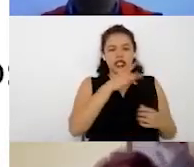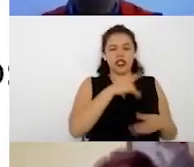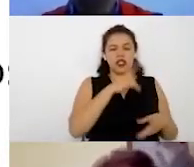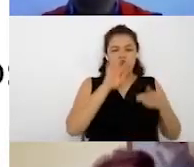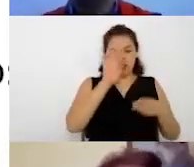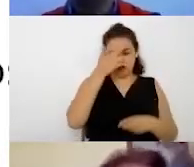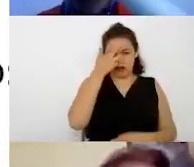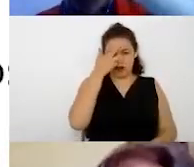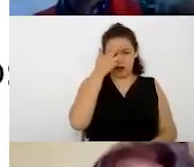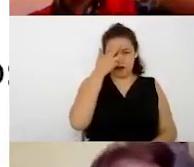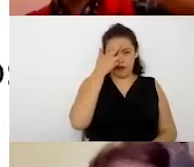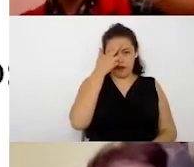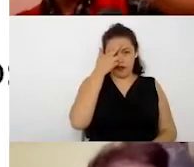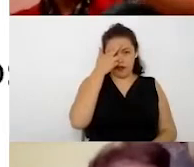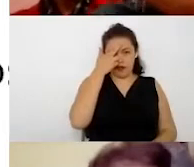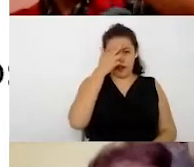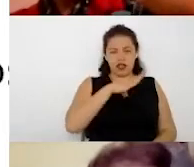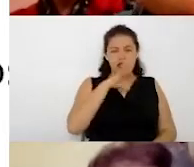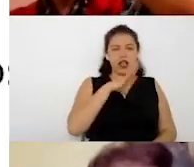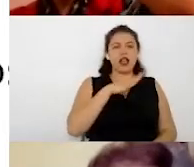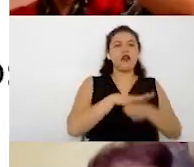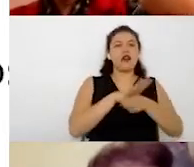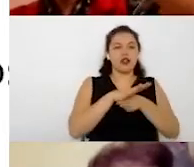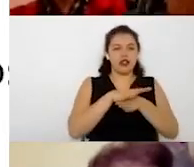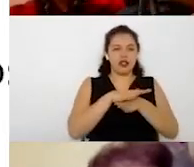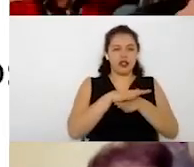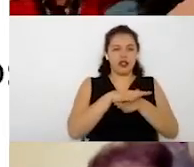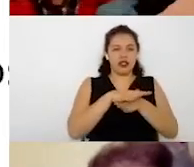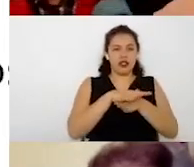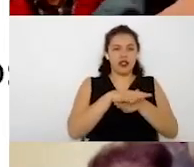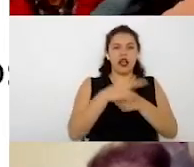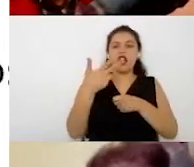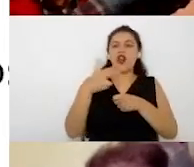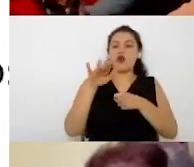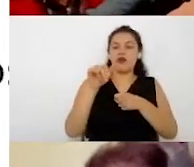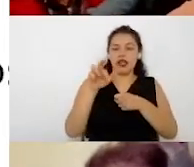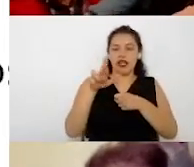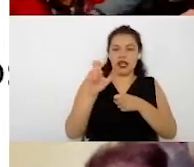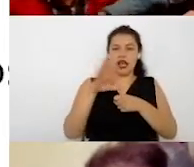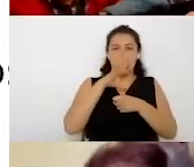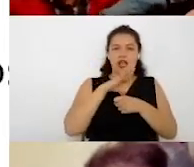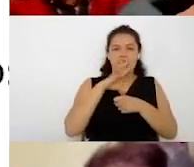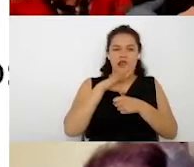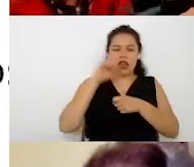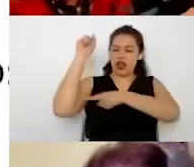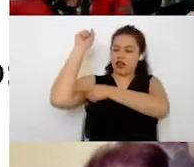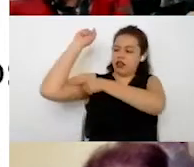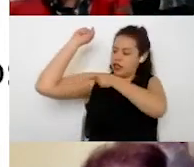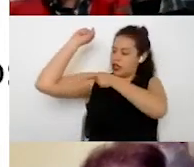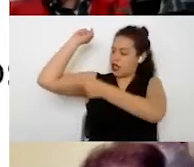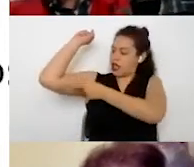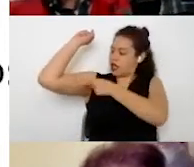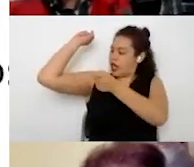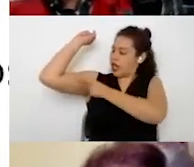Recordarán que vimos uno que en este caso era el humeral, que dijimos que estaba entre lo que es el bíceps y el